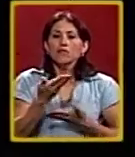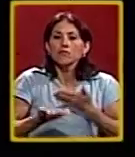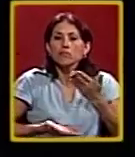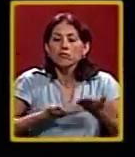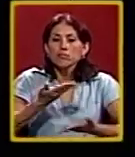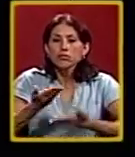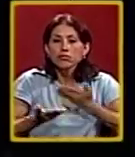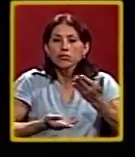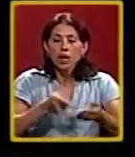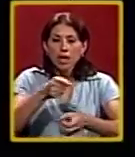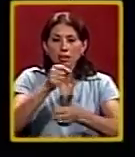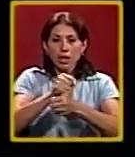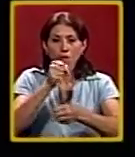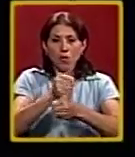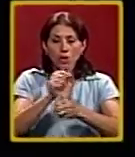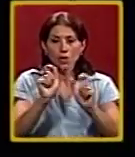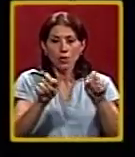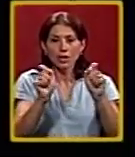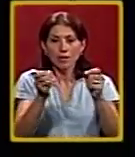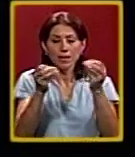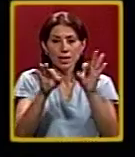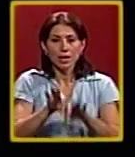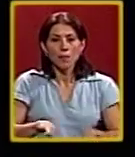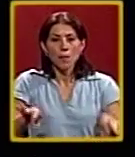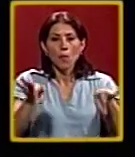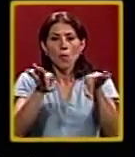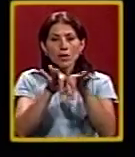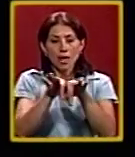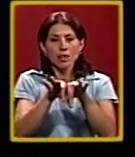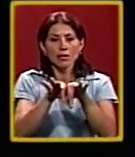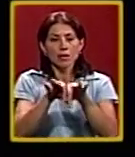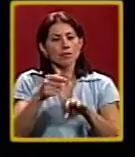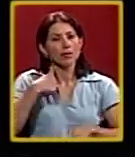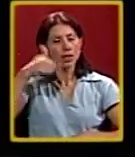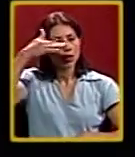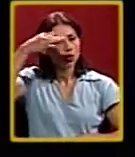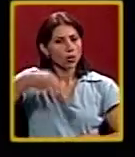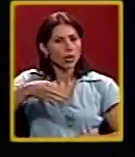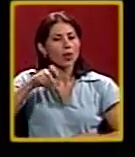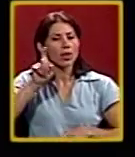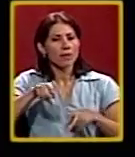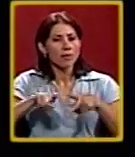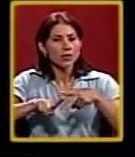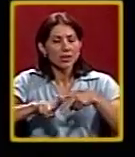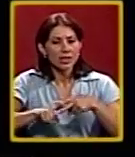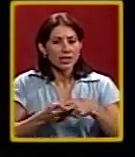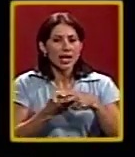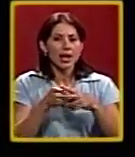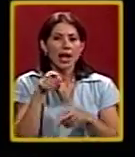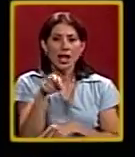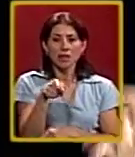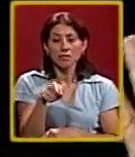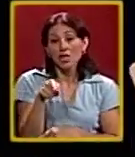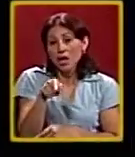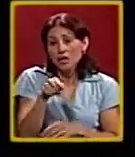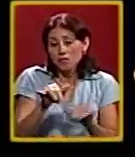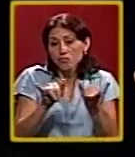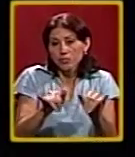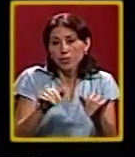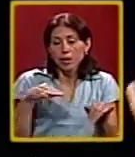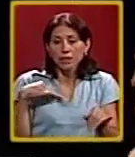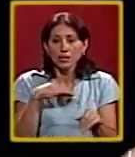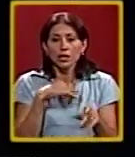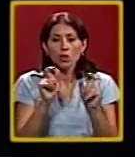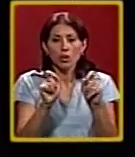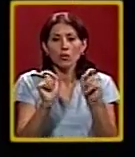contribuyendo a esa labor educativa que es tan importante y que yo creo que hay que iniciar, ¿verdad? Y ahí estará el Ministerio de Educación, y